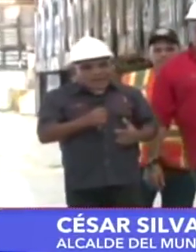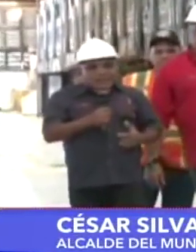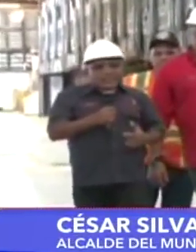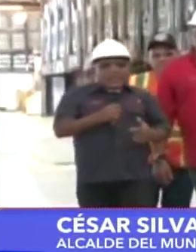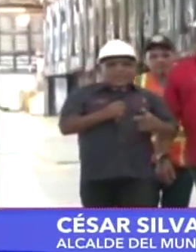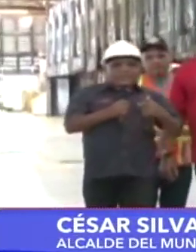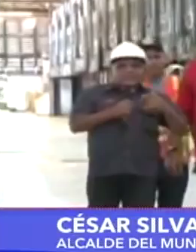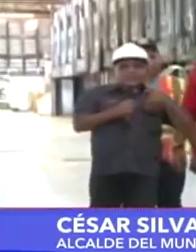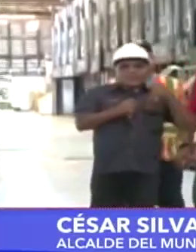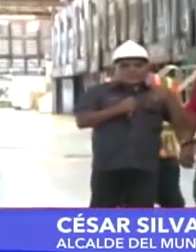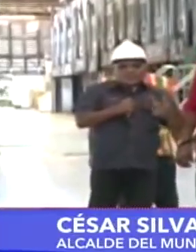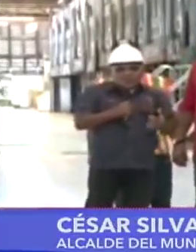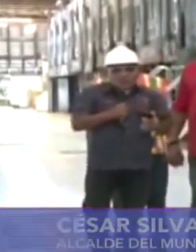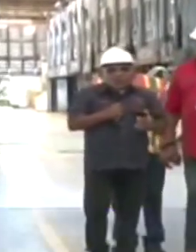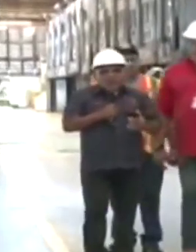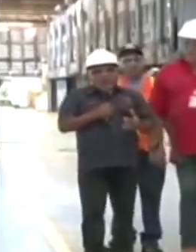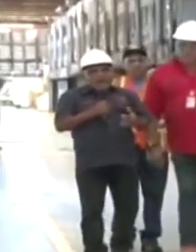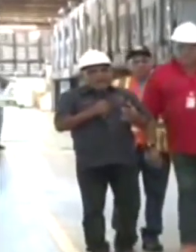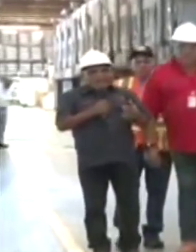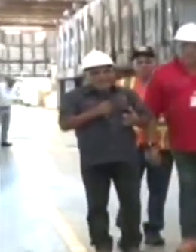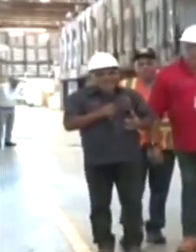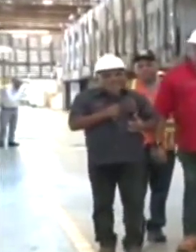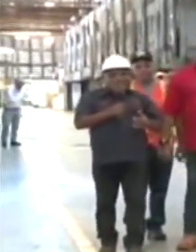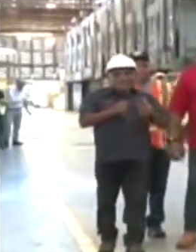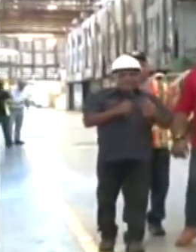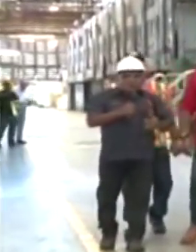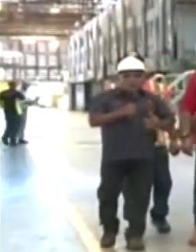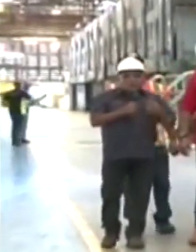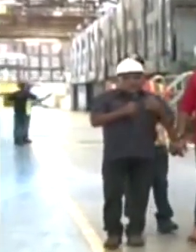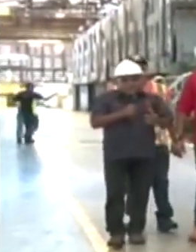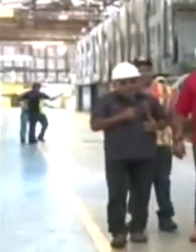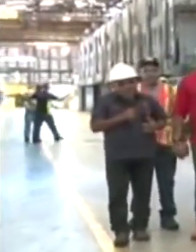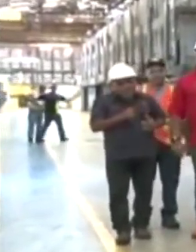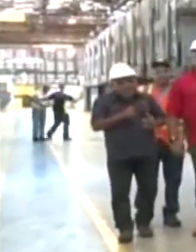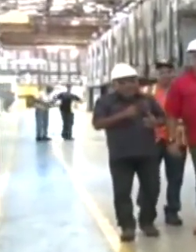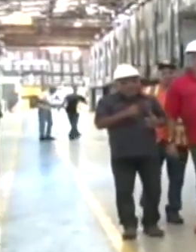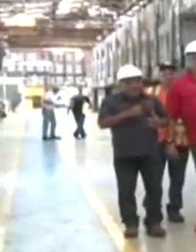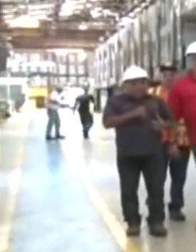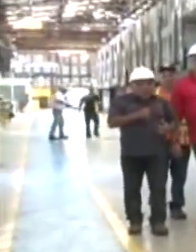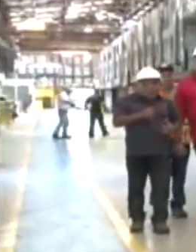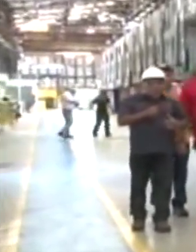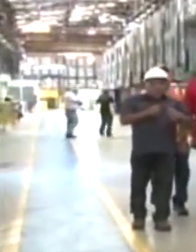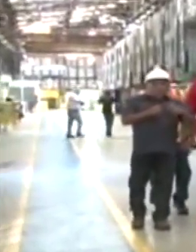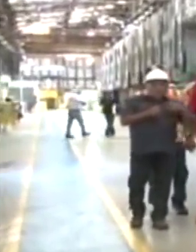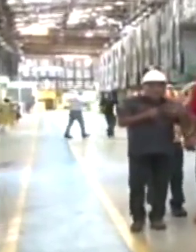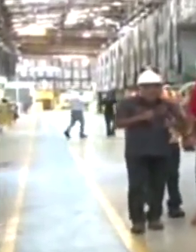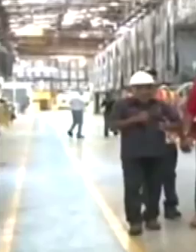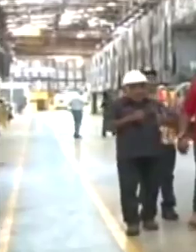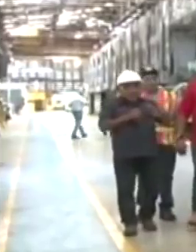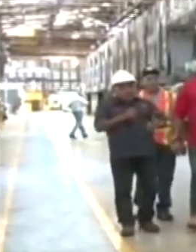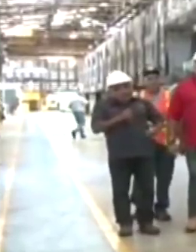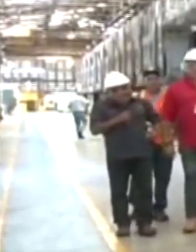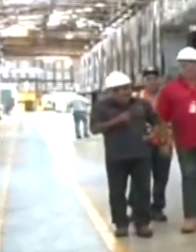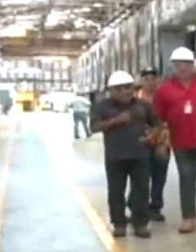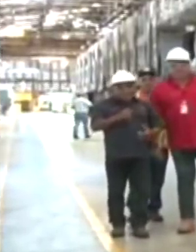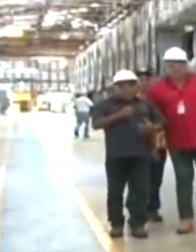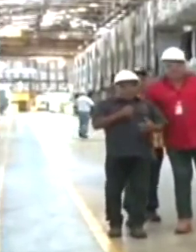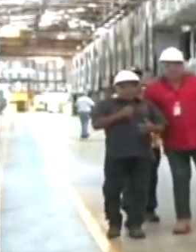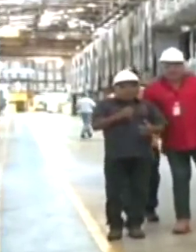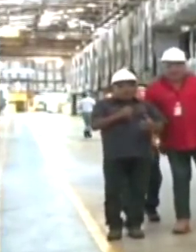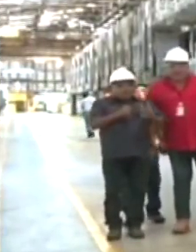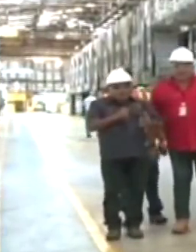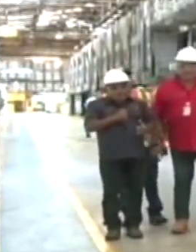Acá estamos realizando una inspección a la empresa Cartón de Venezuela, junto a nuestro ingeniero